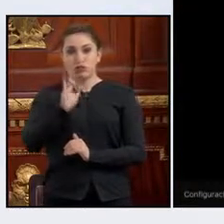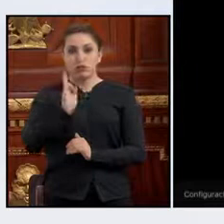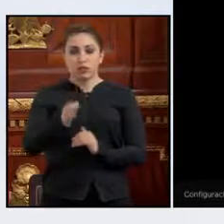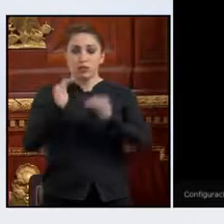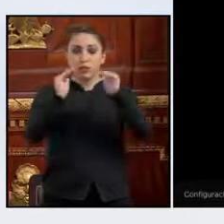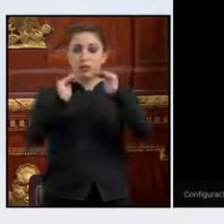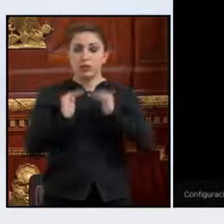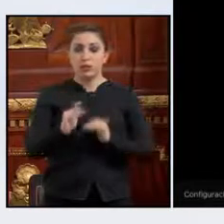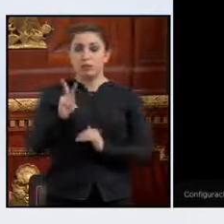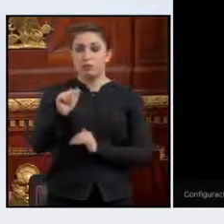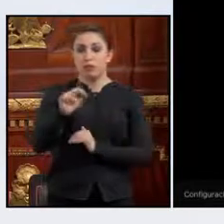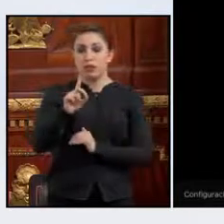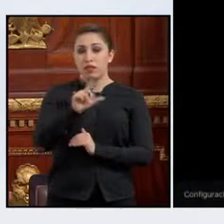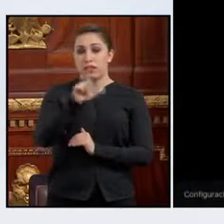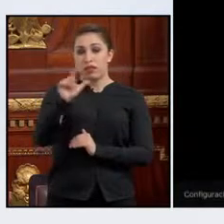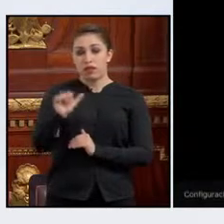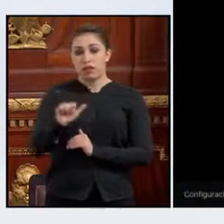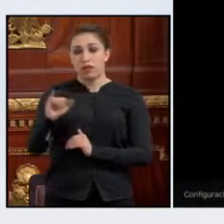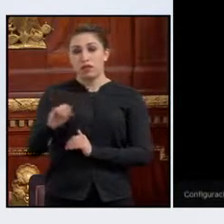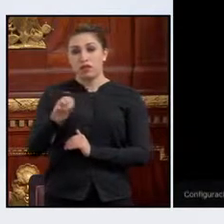José Martín.